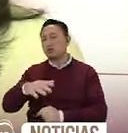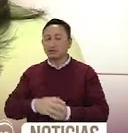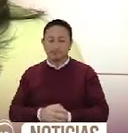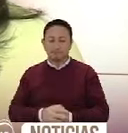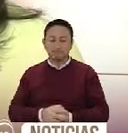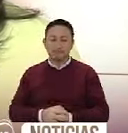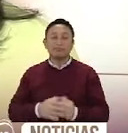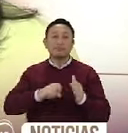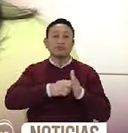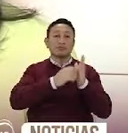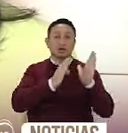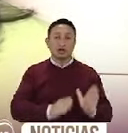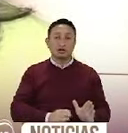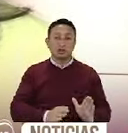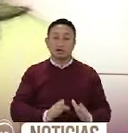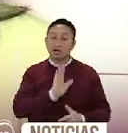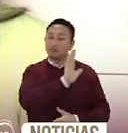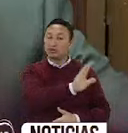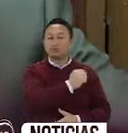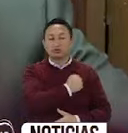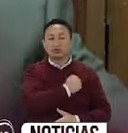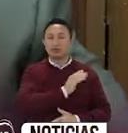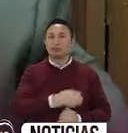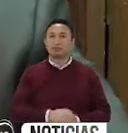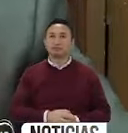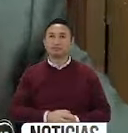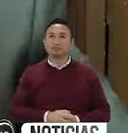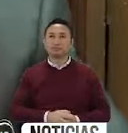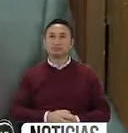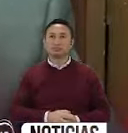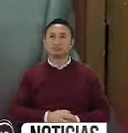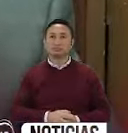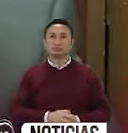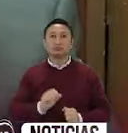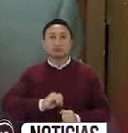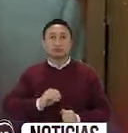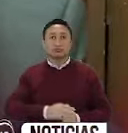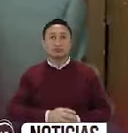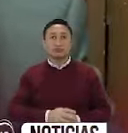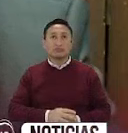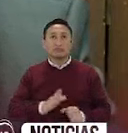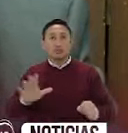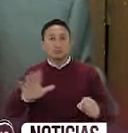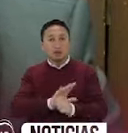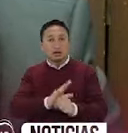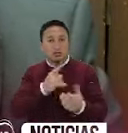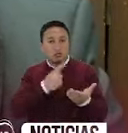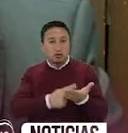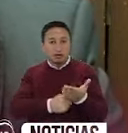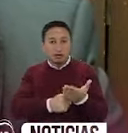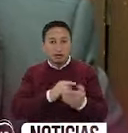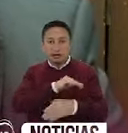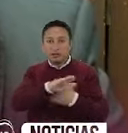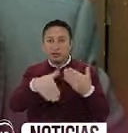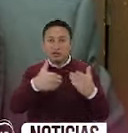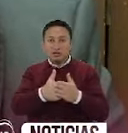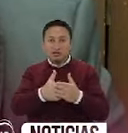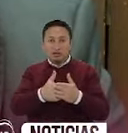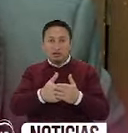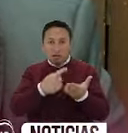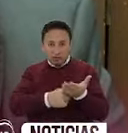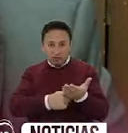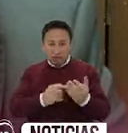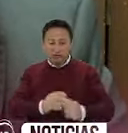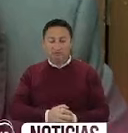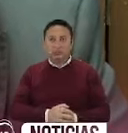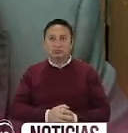en Contraloría sí los tiempos los define la Contraloría. Se realice una auditoría integral a todo el concurso realizado. ¿Y